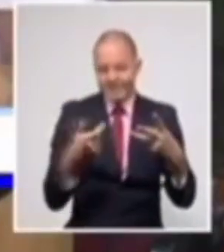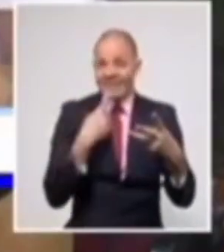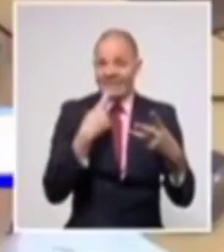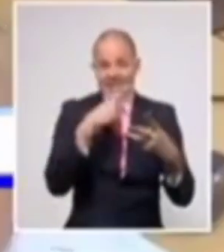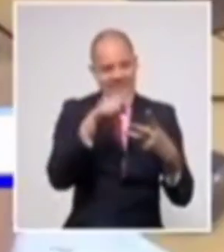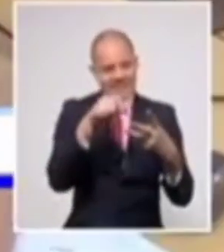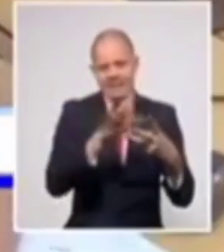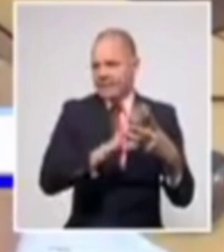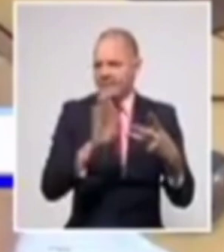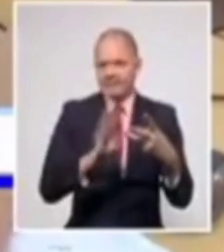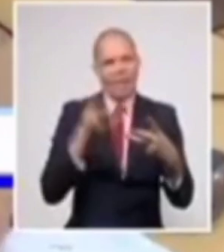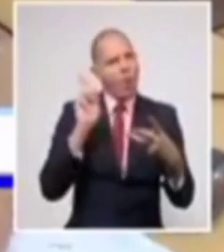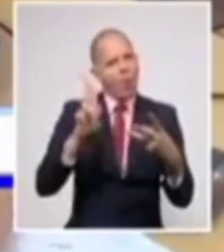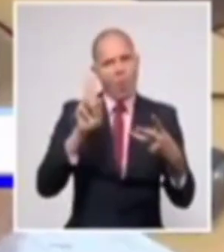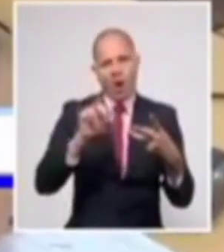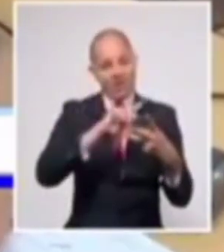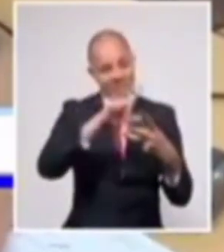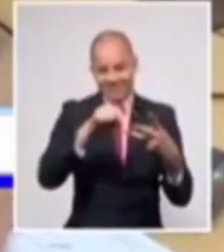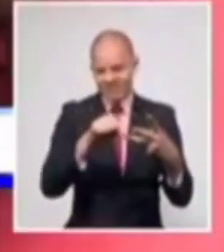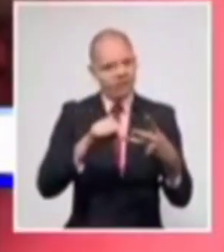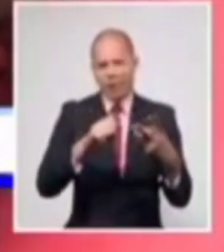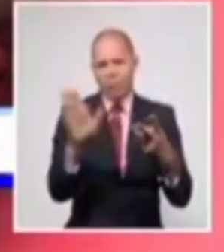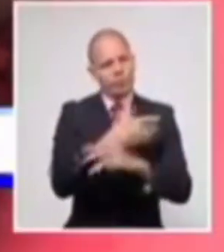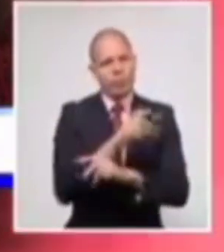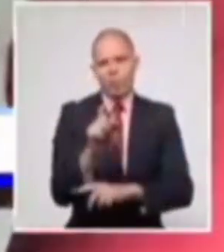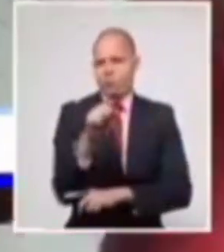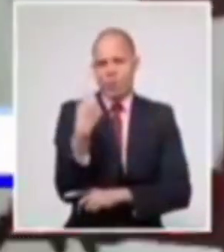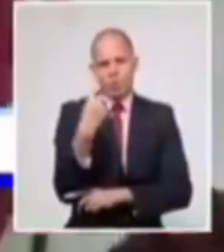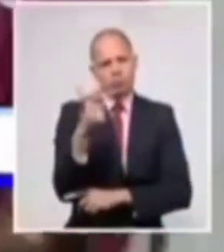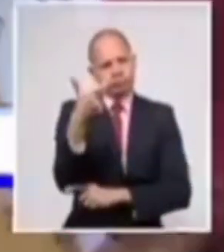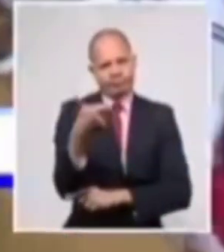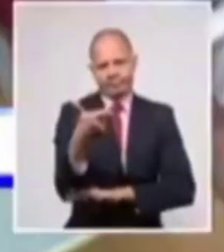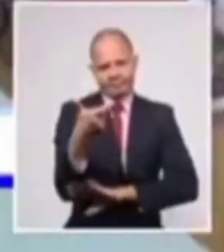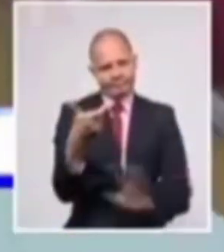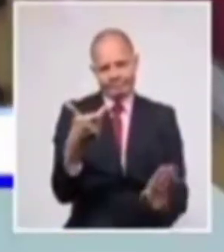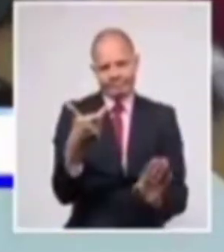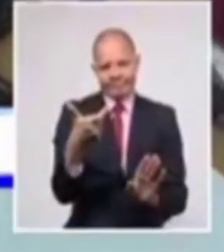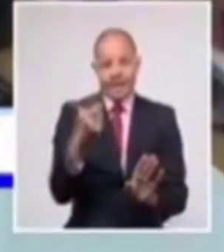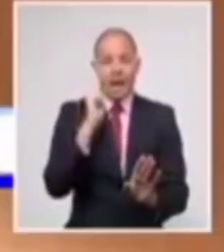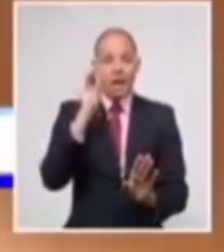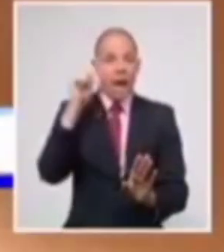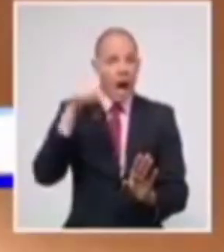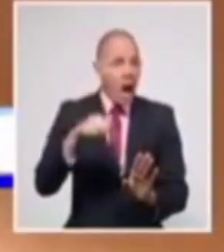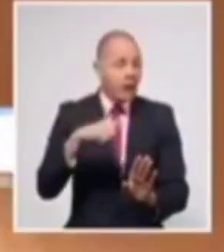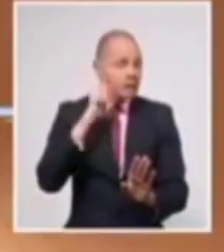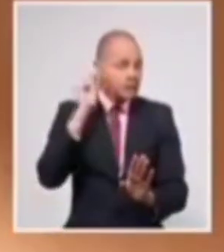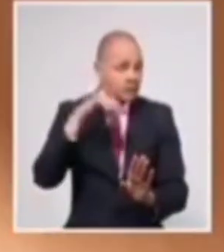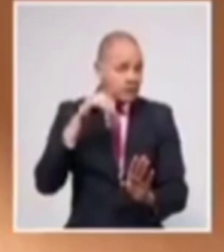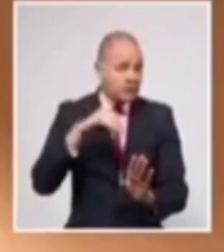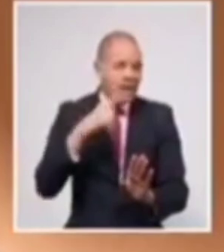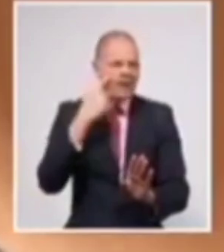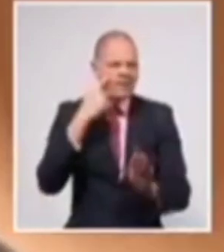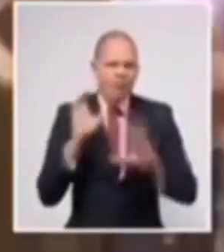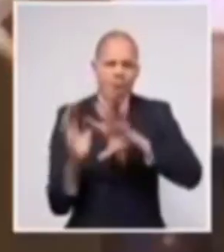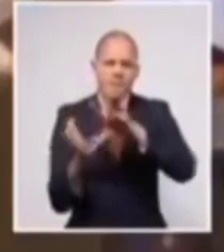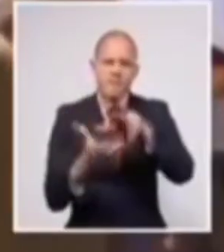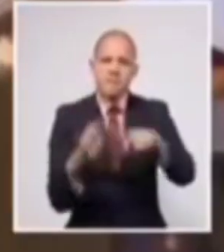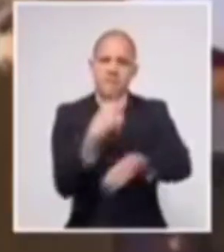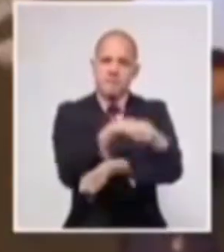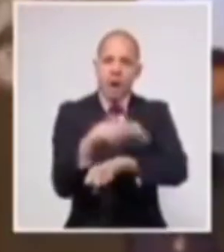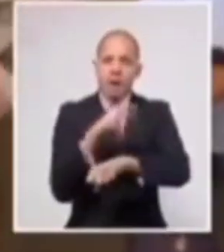para reordenar y actualizar la economía nacional ahora mismo en medio de una crisis en el sistema productivo global